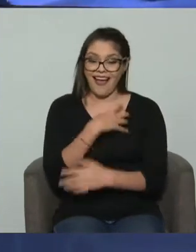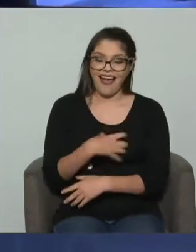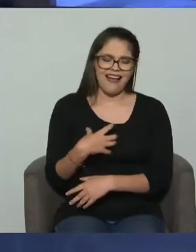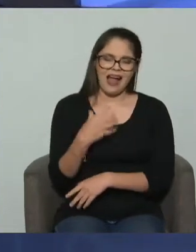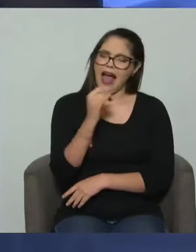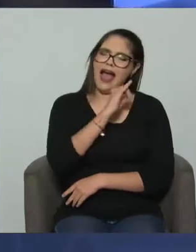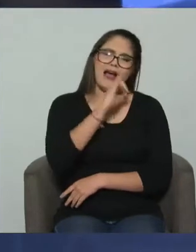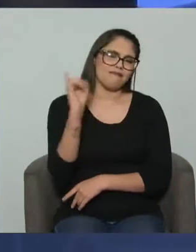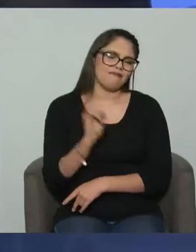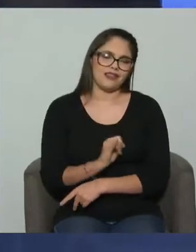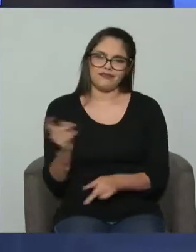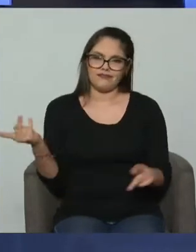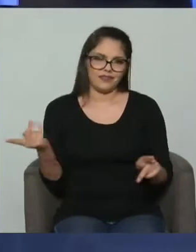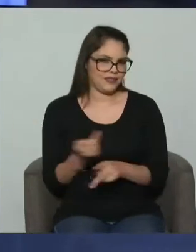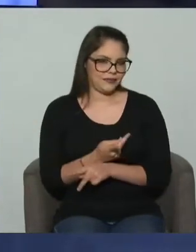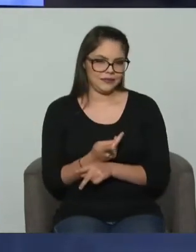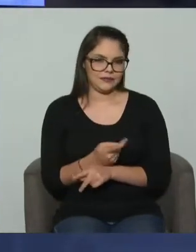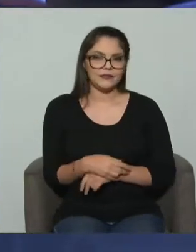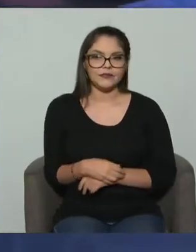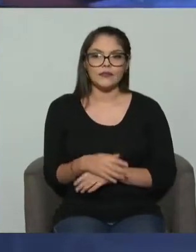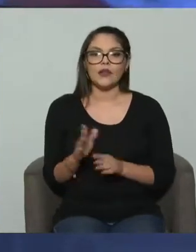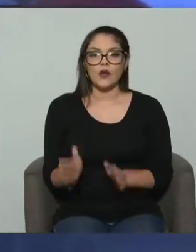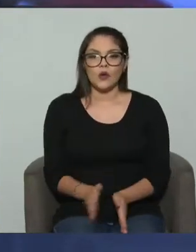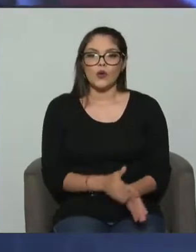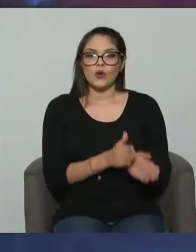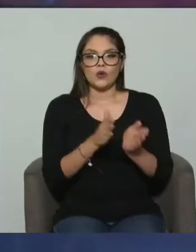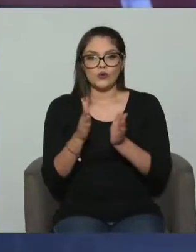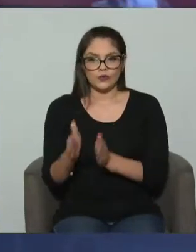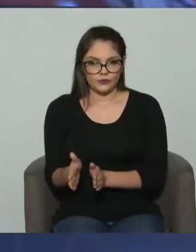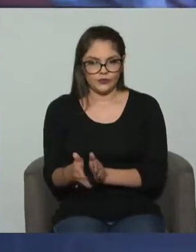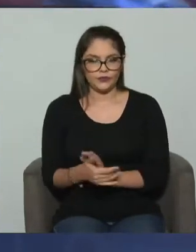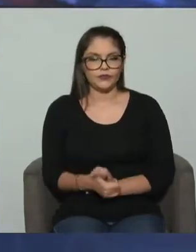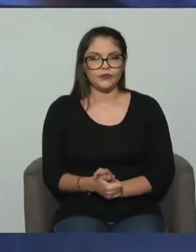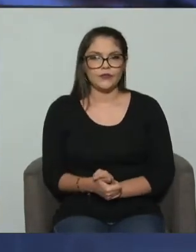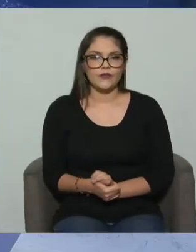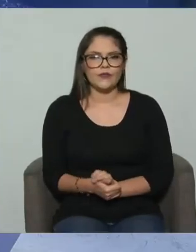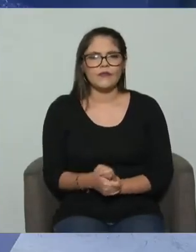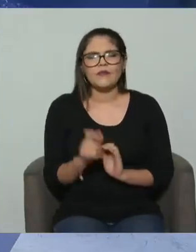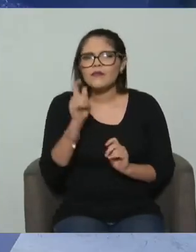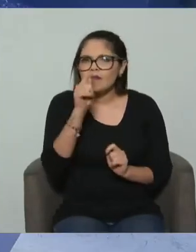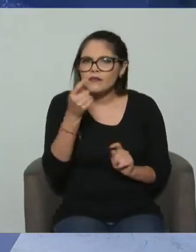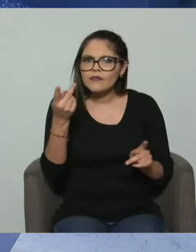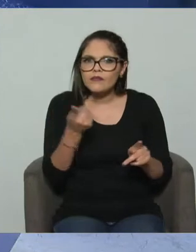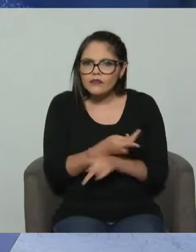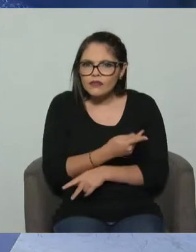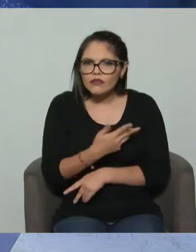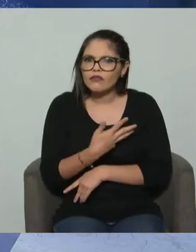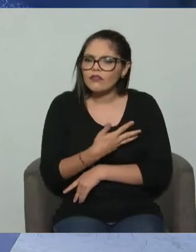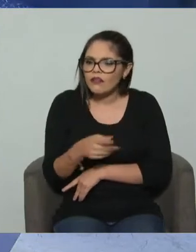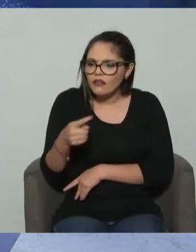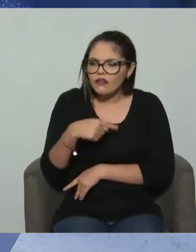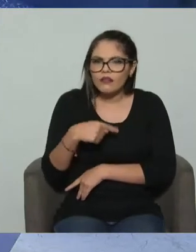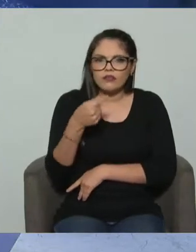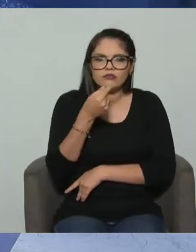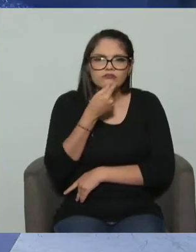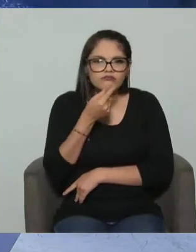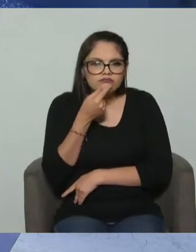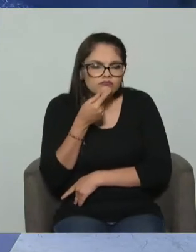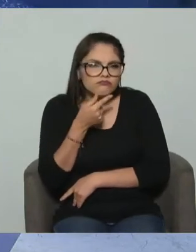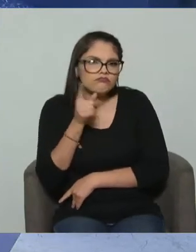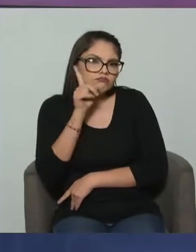de haber protegido a tu familia, lo único que hiciste fue prácticamente destruirla y tú